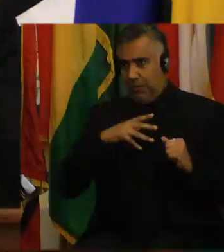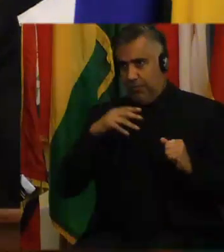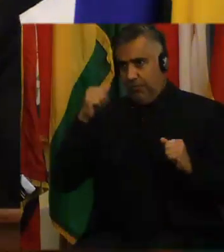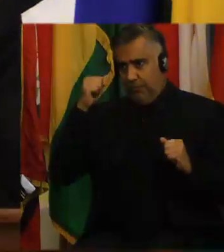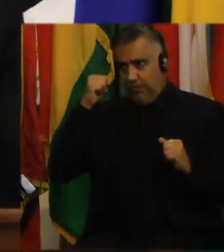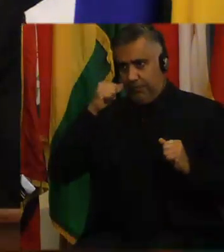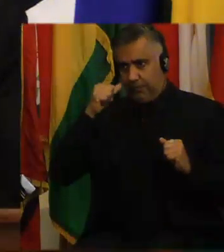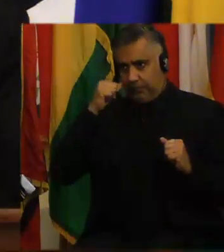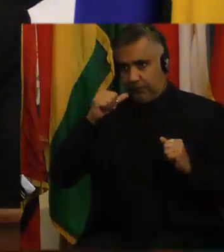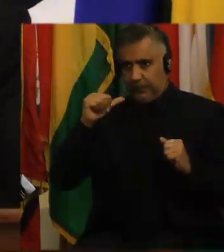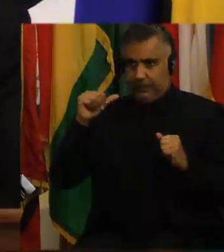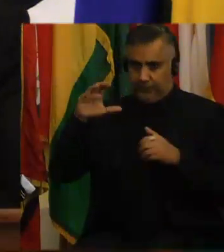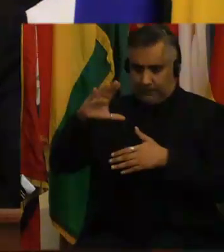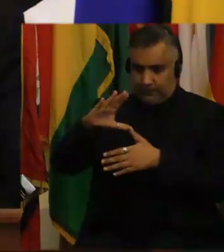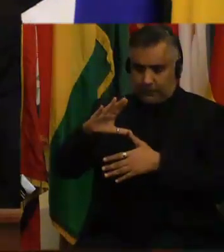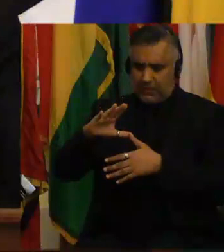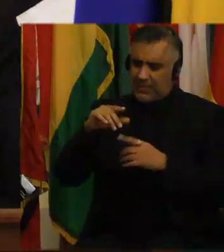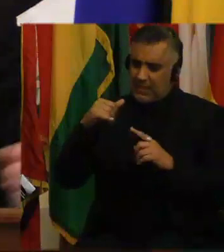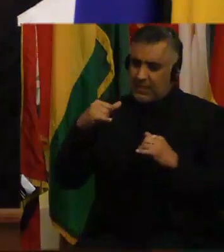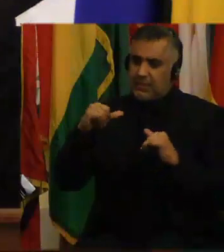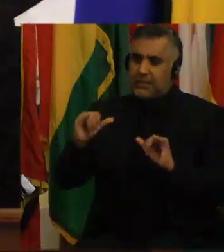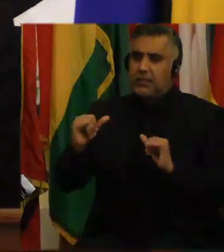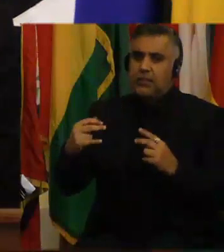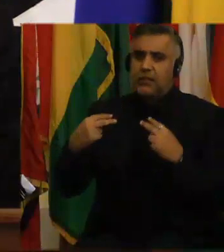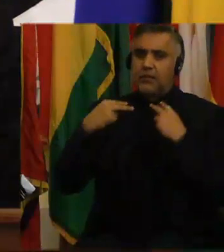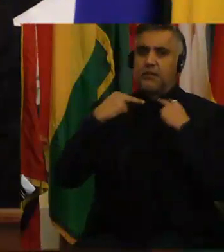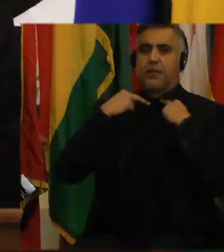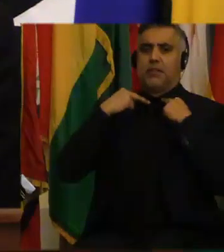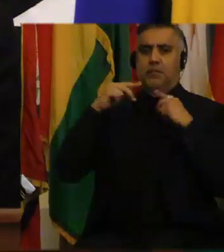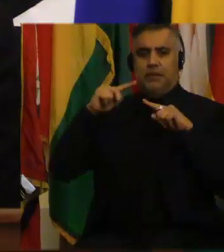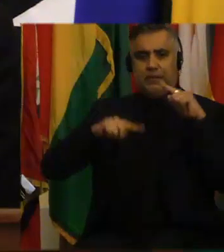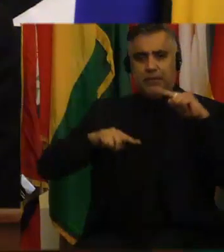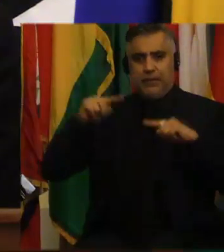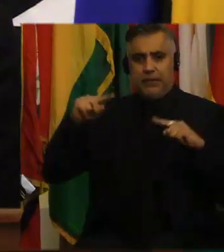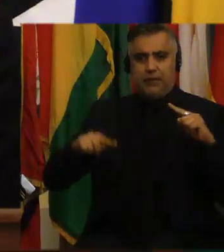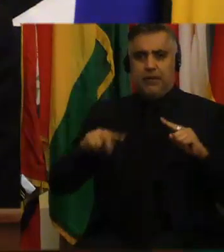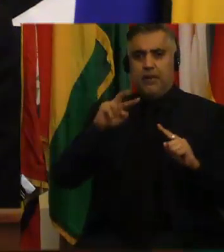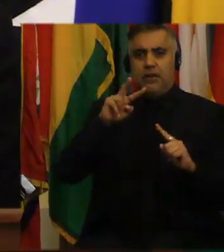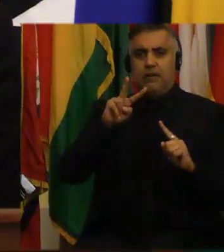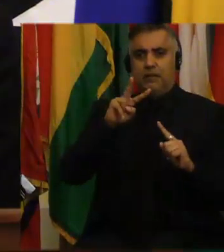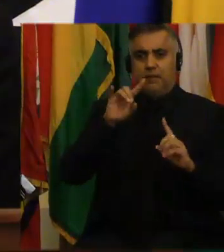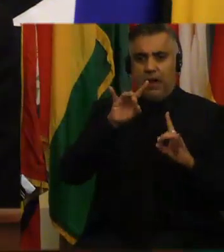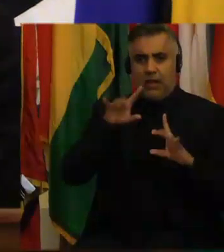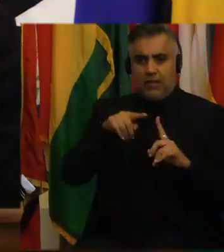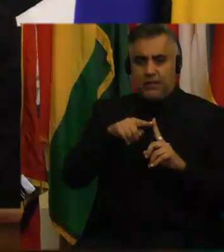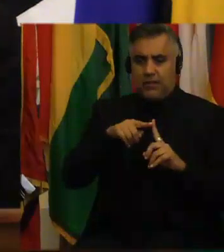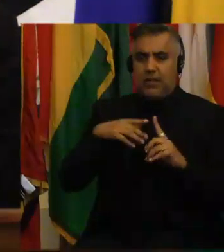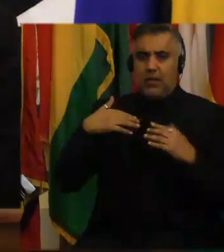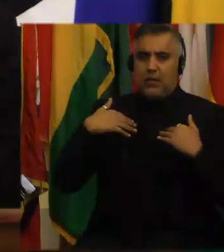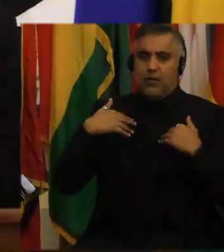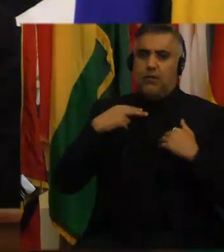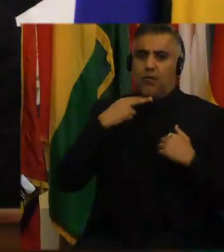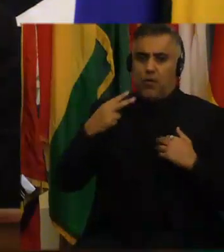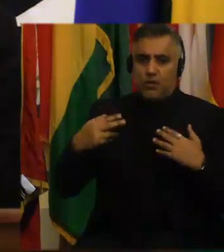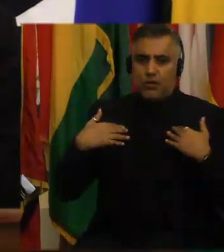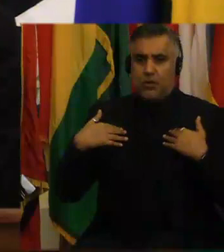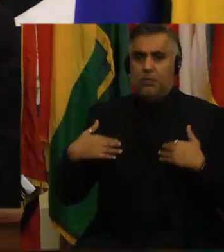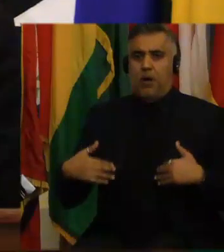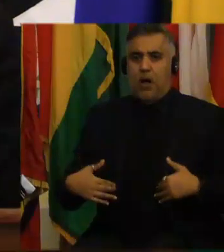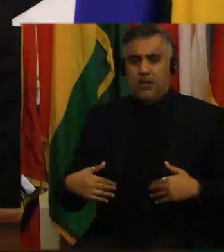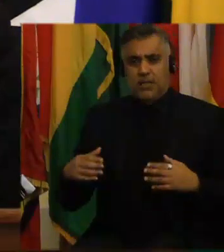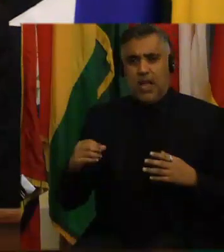de violencia que buscan silenciar sus voces, sus cuerpos y los territorios que muchas de estas mujeres